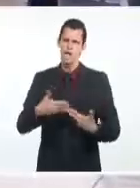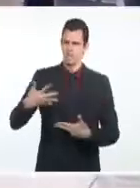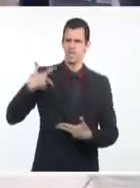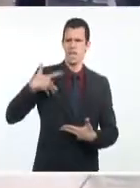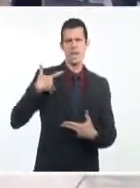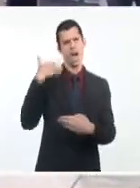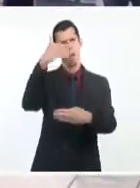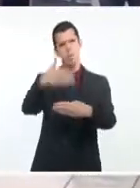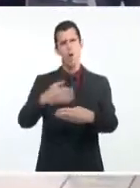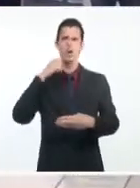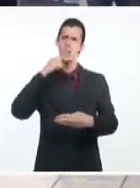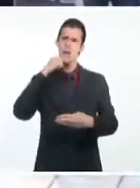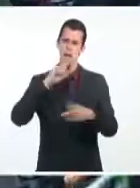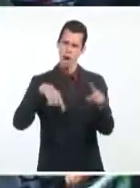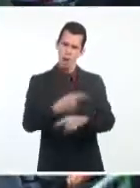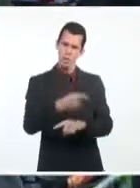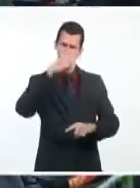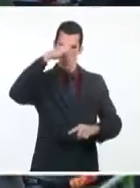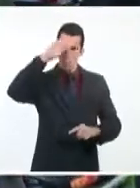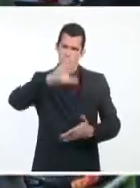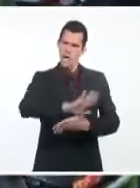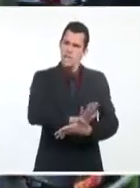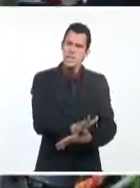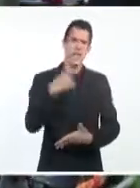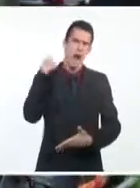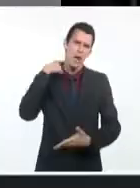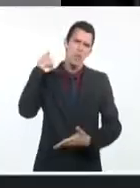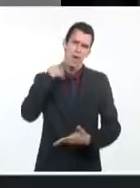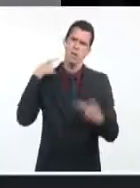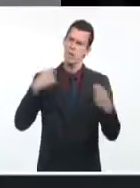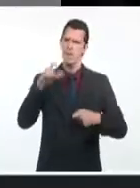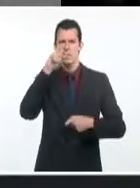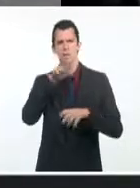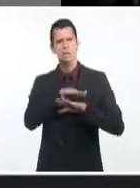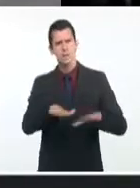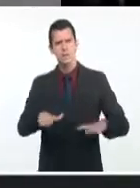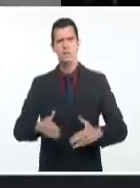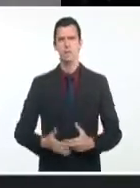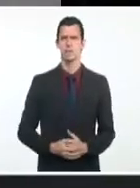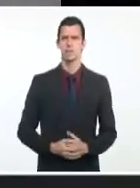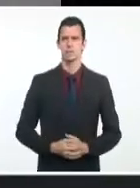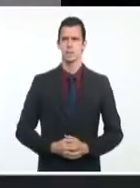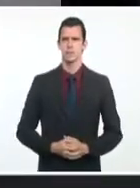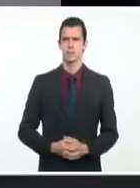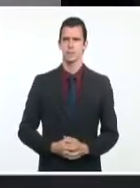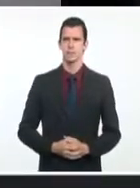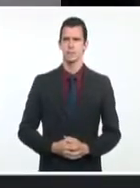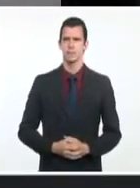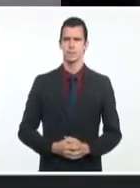el bloqueo económico, financiero y comercial de Washington contra el pueblo cubano.